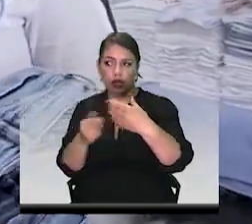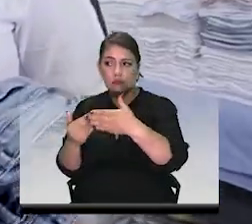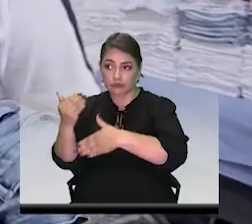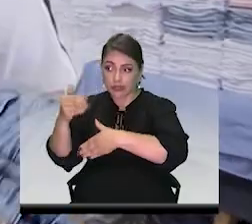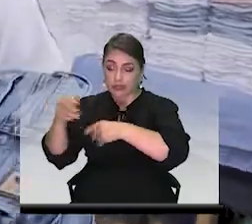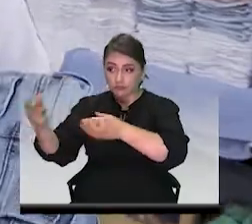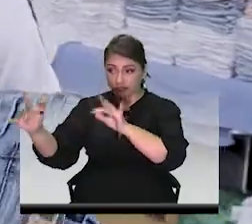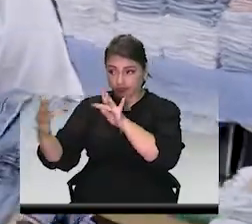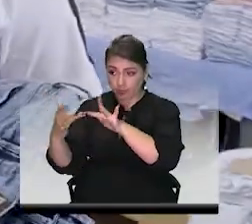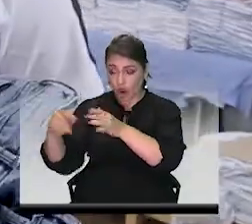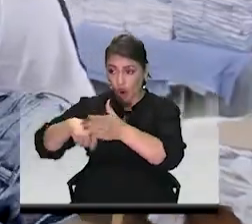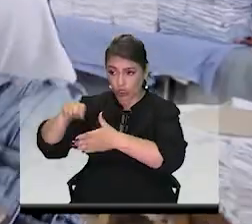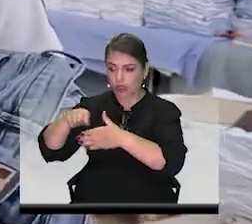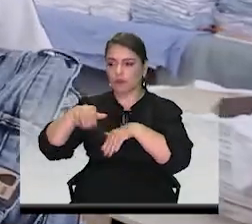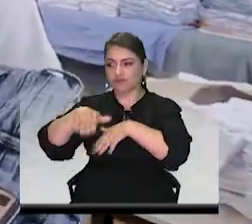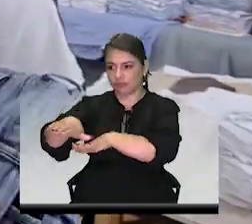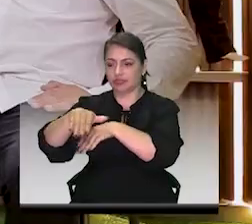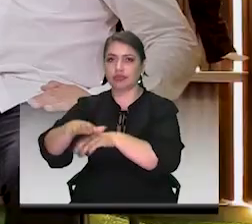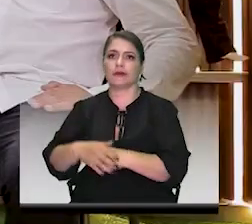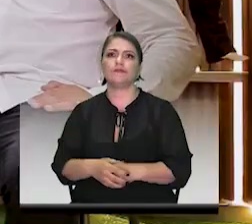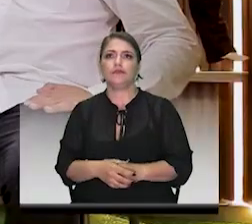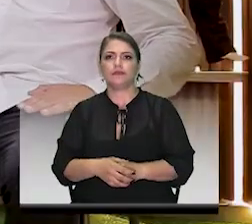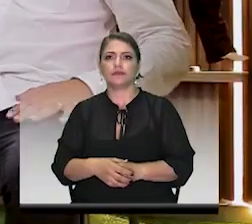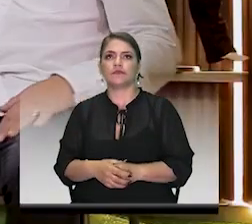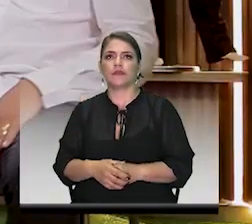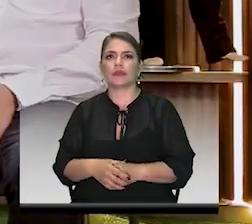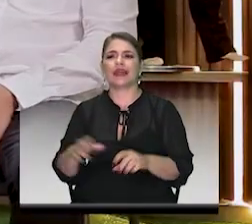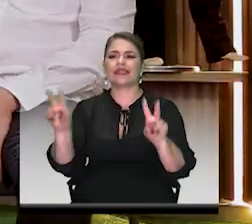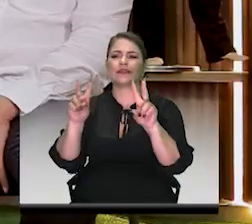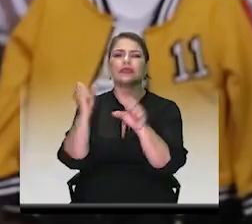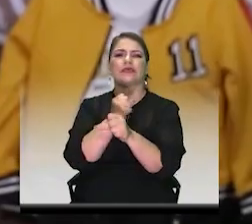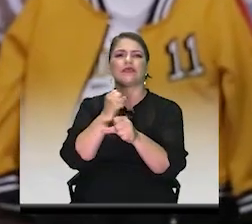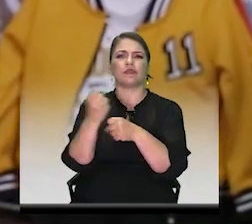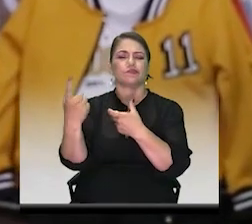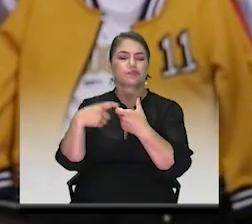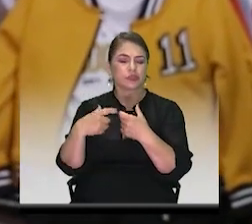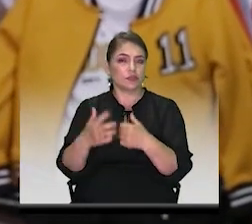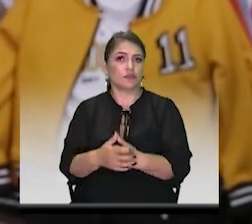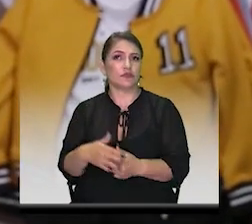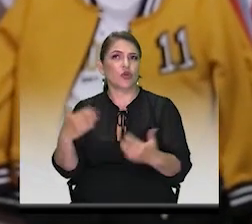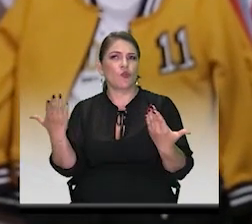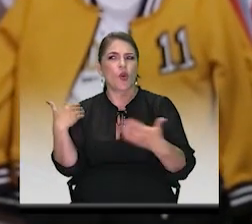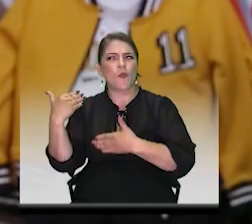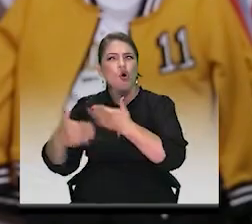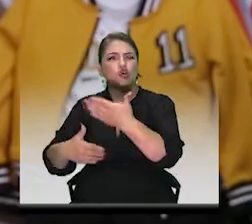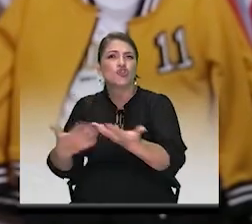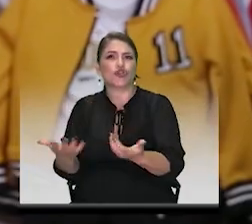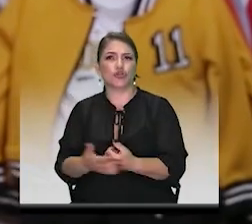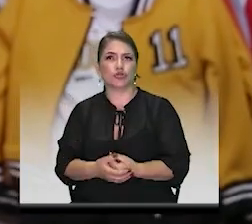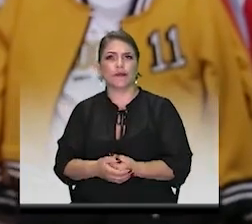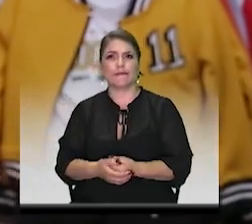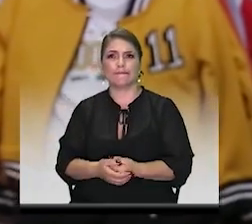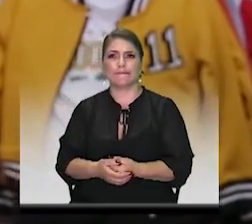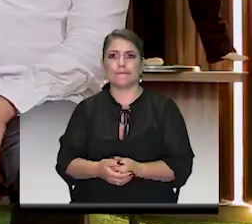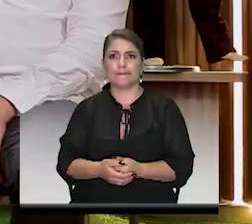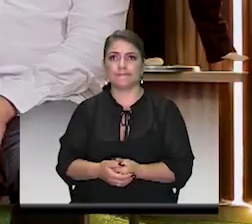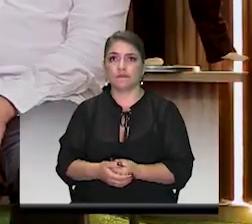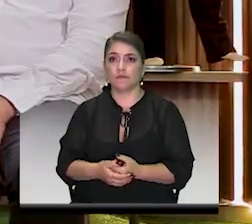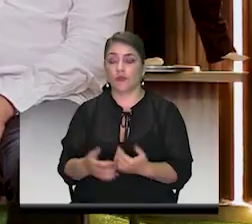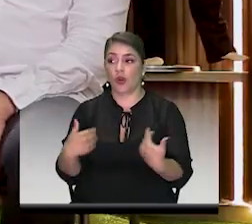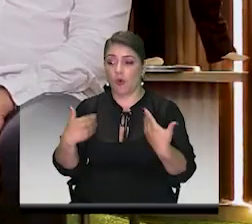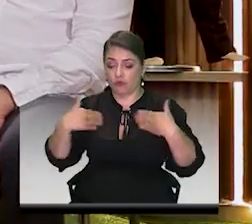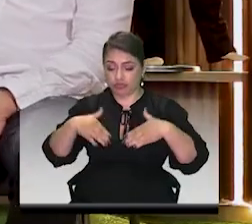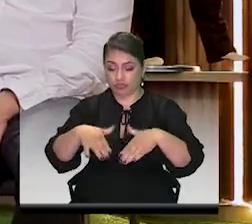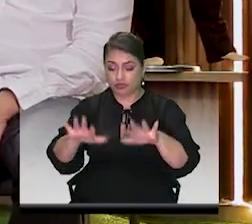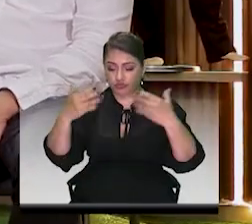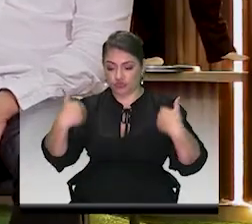nosotros. Gerente, bueno, a propósito del tema de empleo, pero entonces, ¿por qué no hablamos cómo es ese proceso para la creación de las prendas? Todo